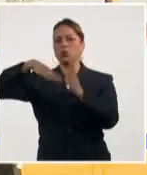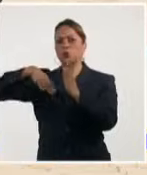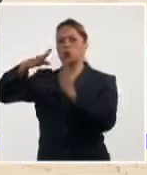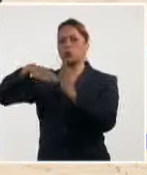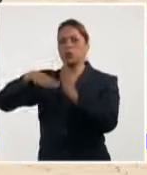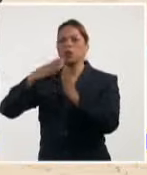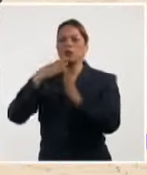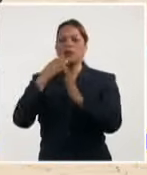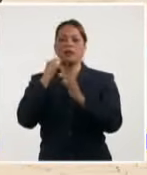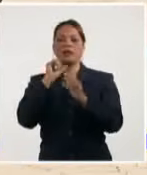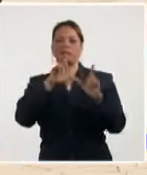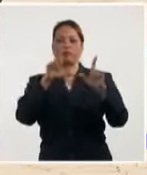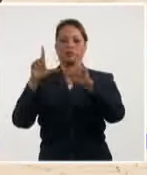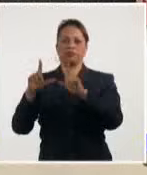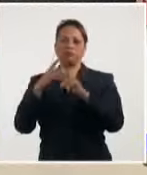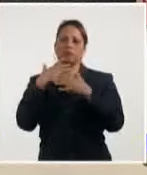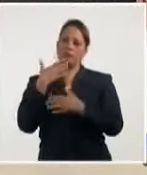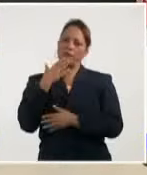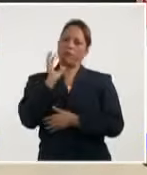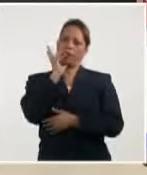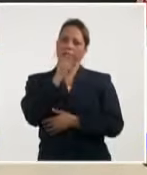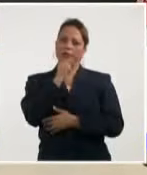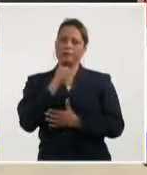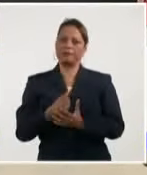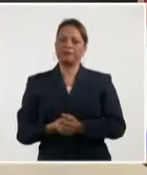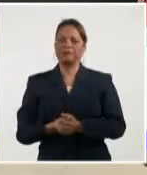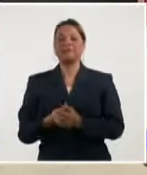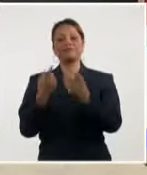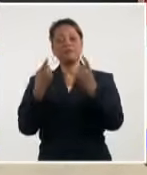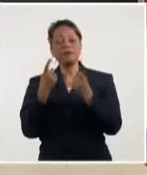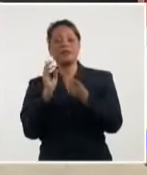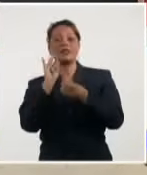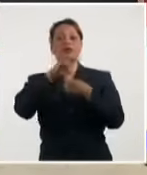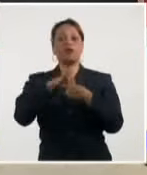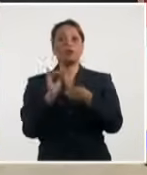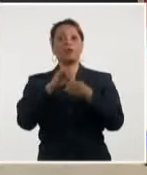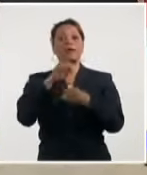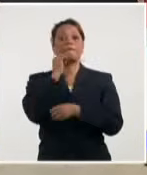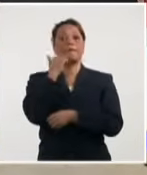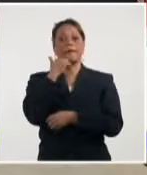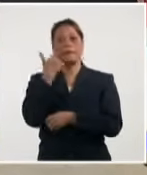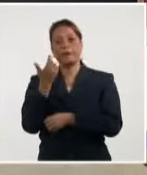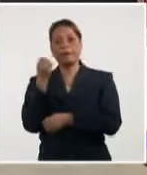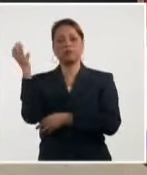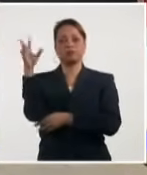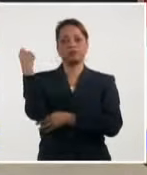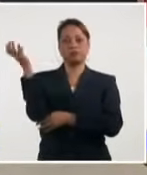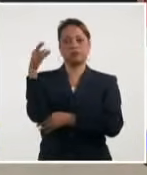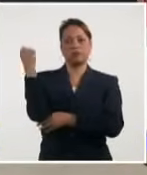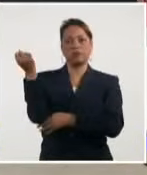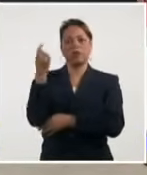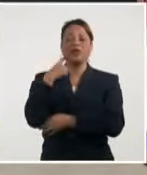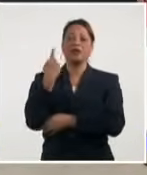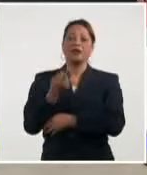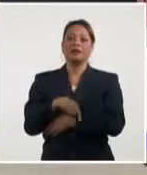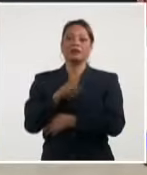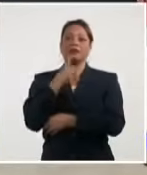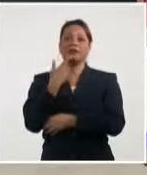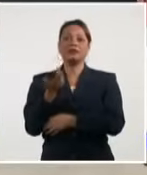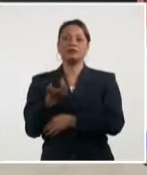la imagen de Salud Pública. Si hace falta ya incorporar más ambulancias al parque, porque el parque está un poco